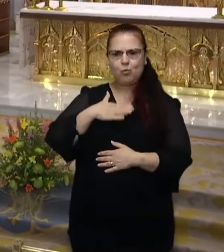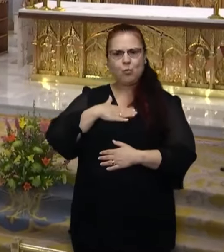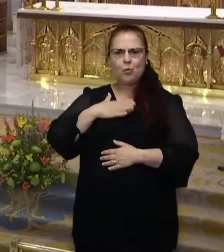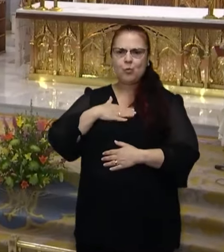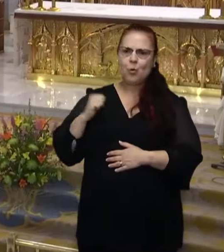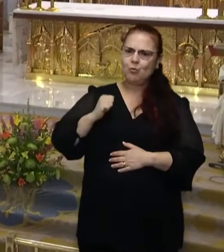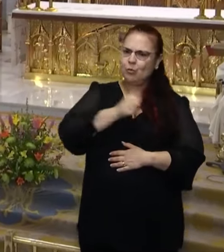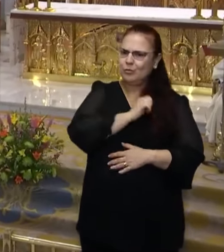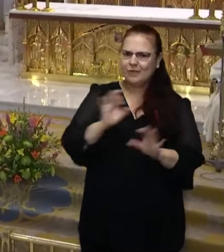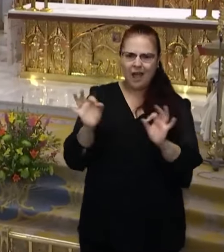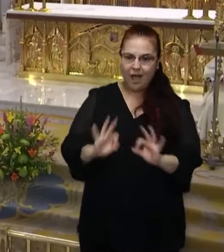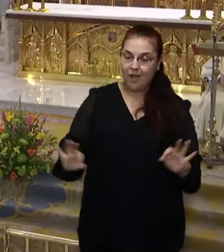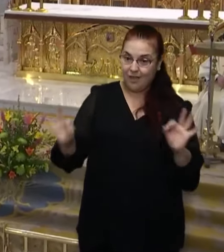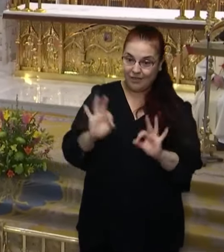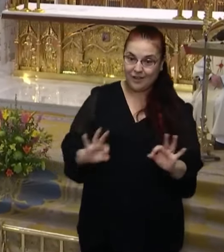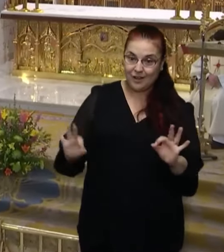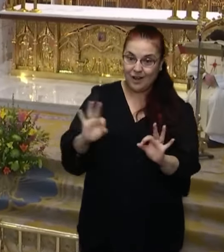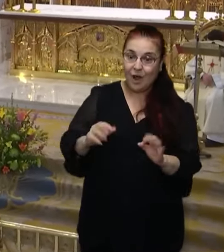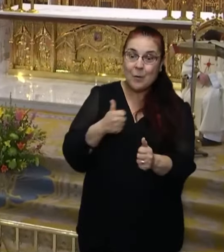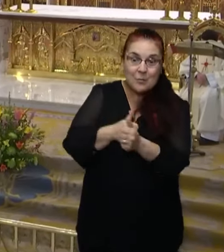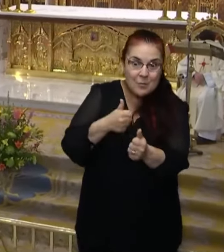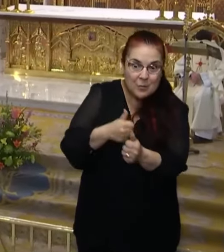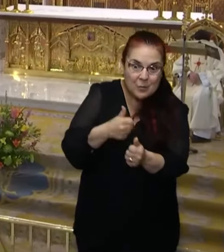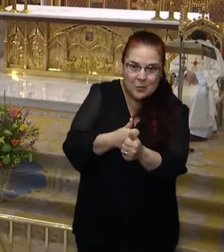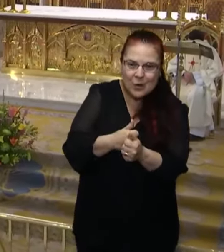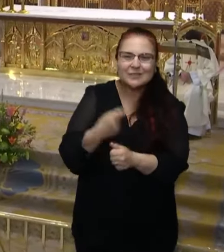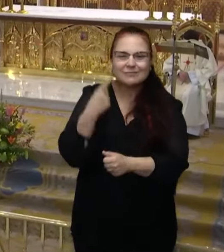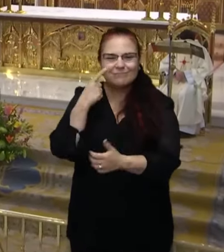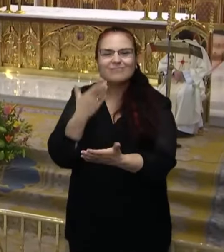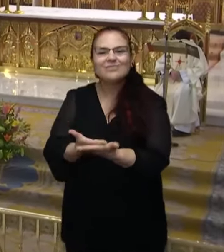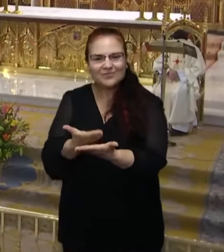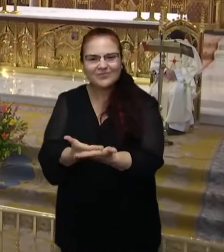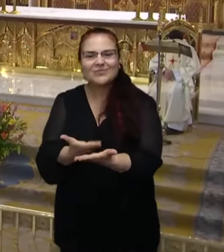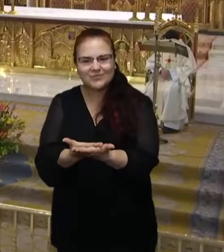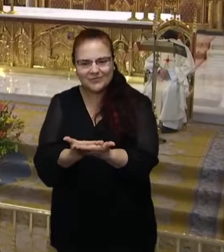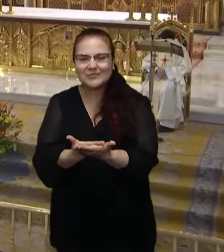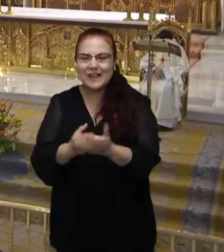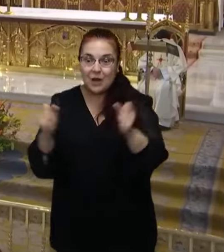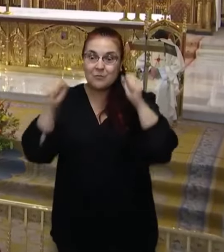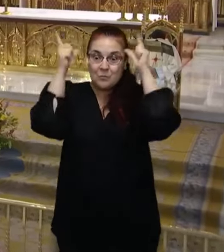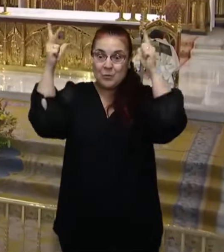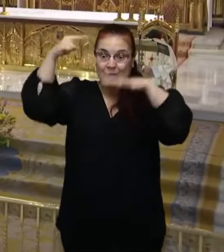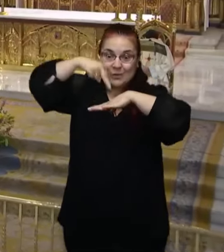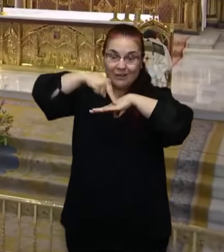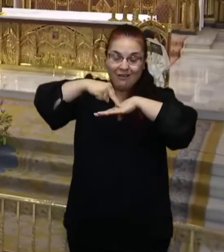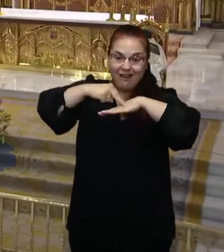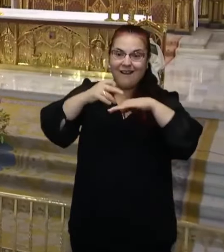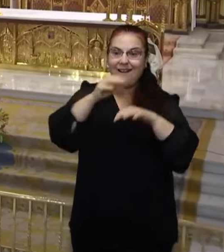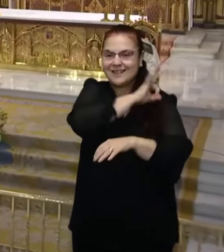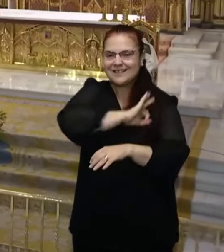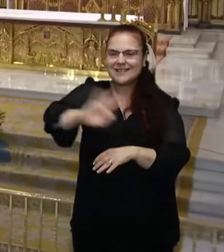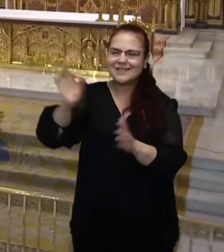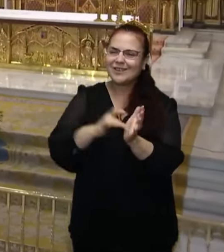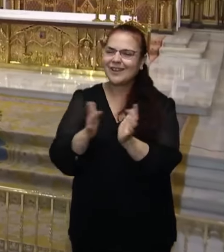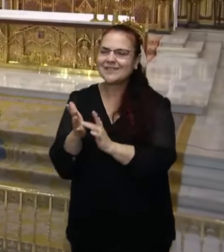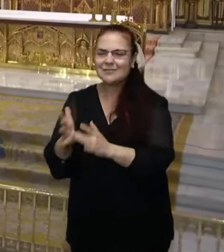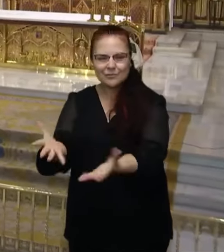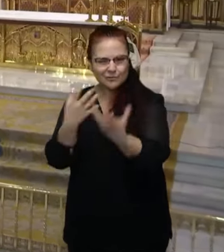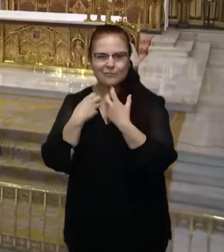tenían. Los apóstoles daban testimonio de la resurrección del Señor Jesús con mucho